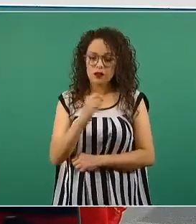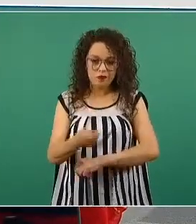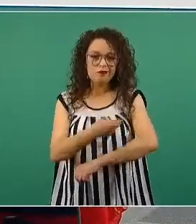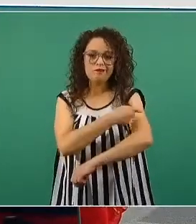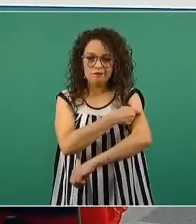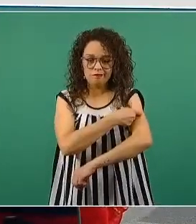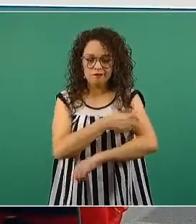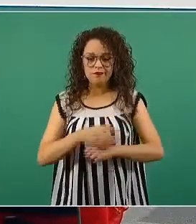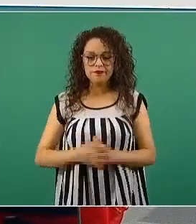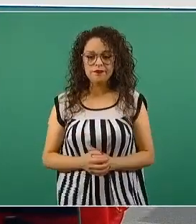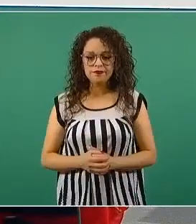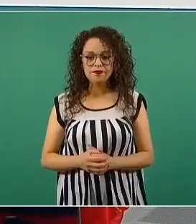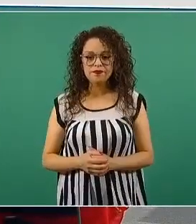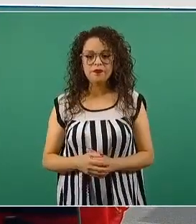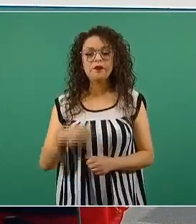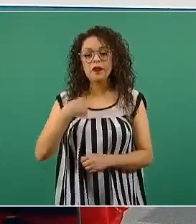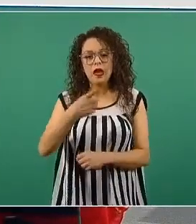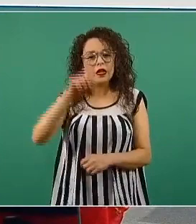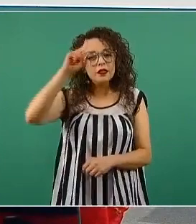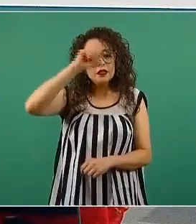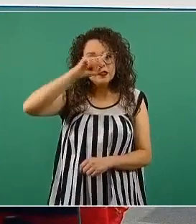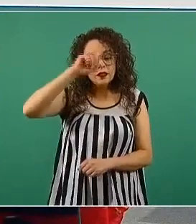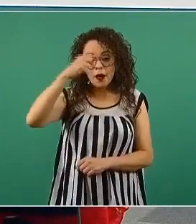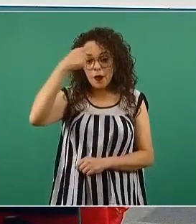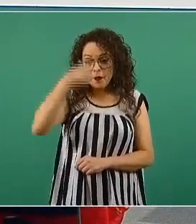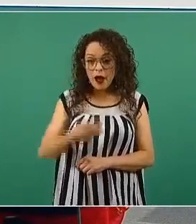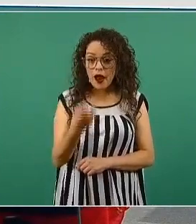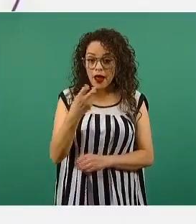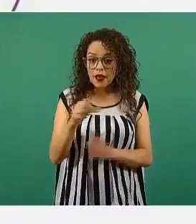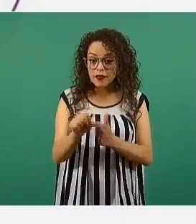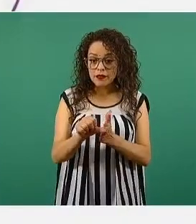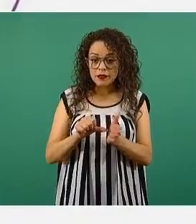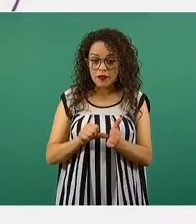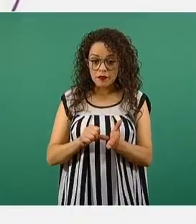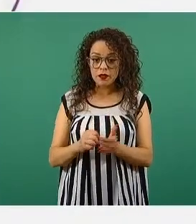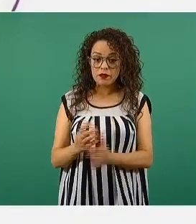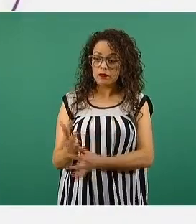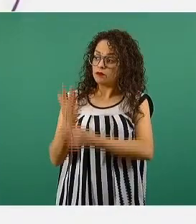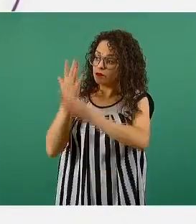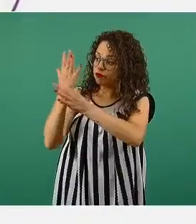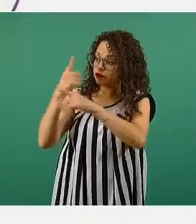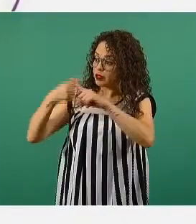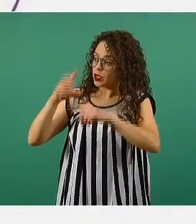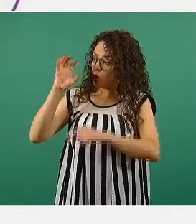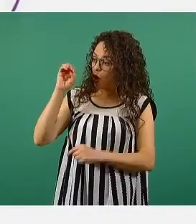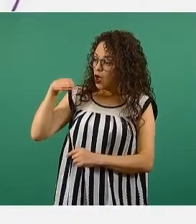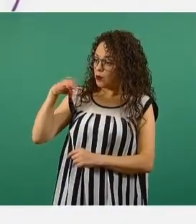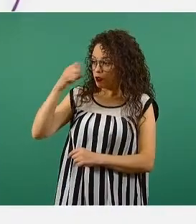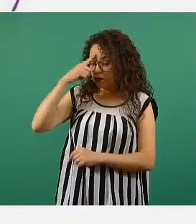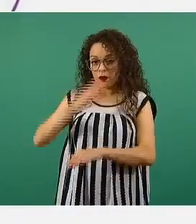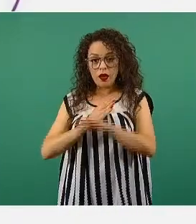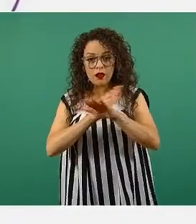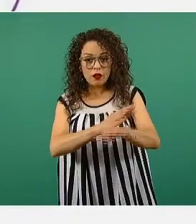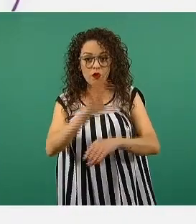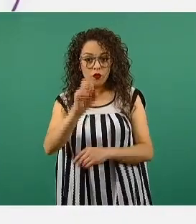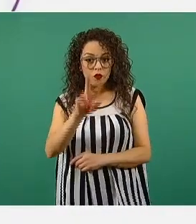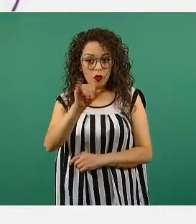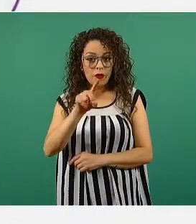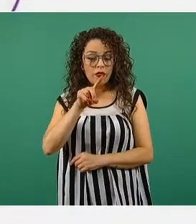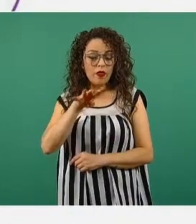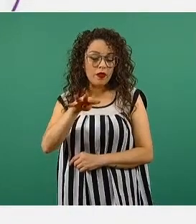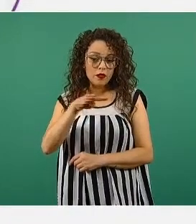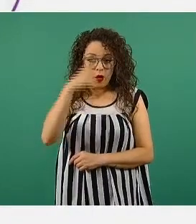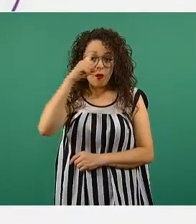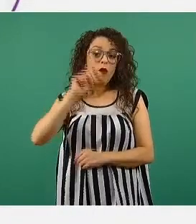Entonces, las recomendaciones interinas de este mes de la Organización Mundial de la Salud contra COVID-19 en embarazadas es que